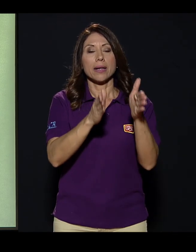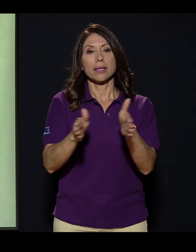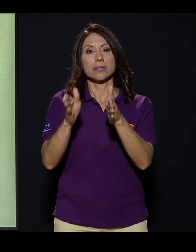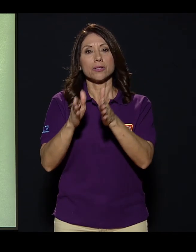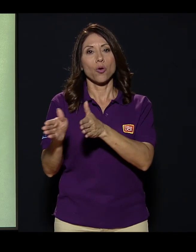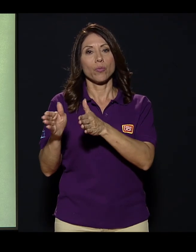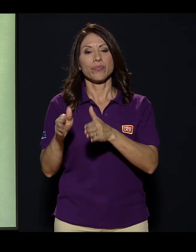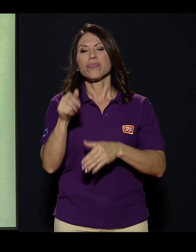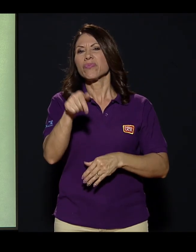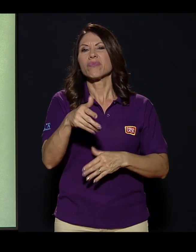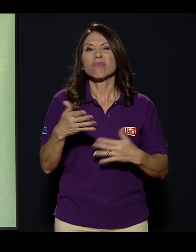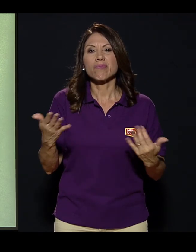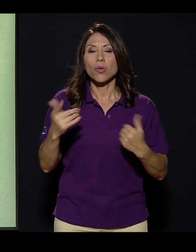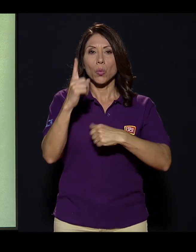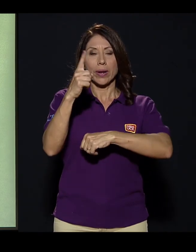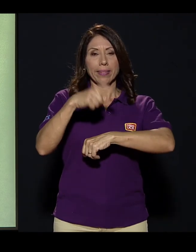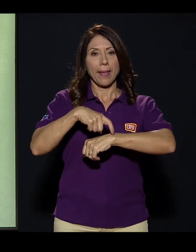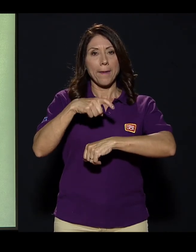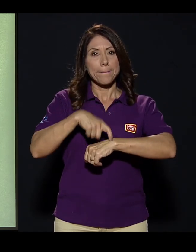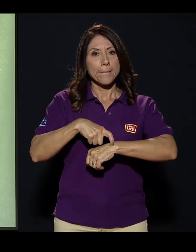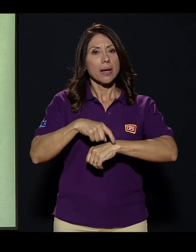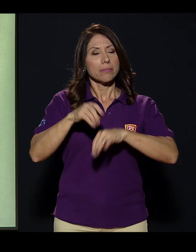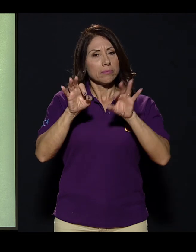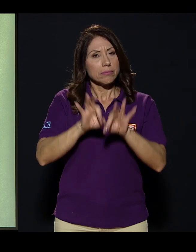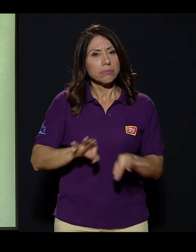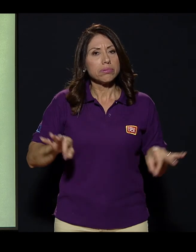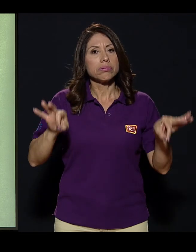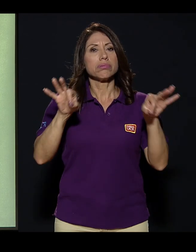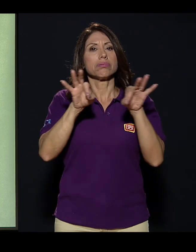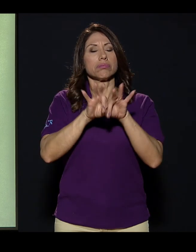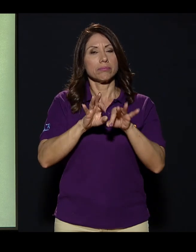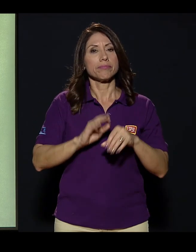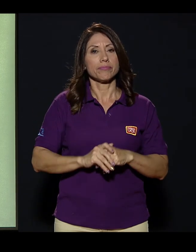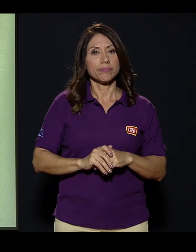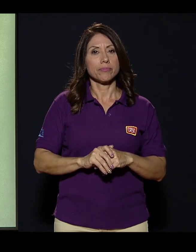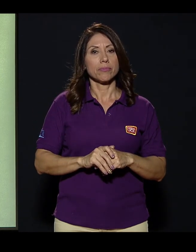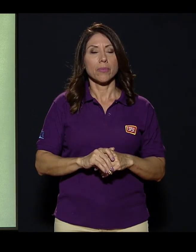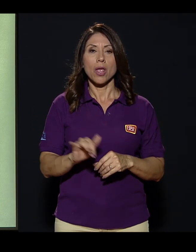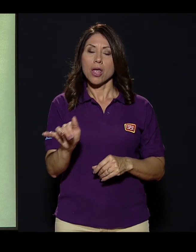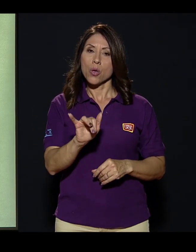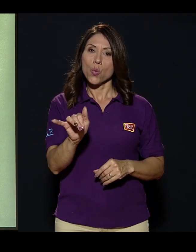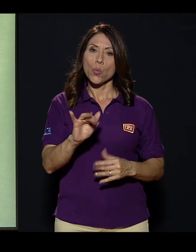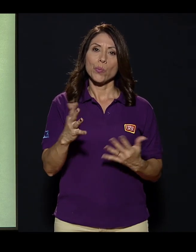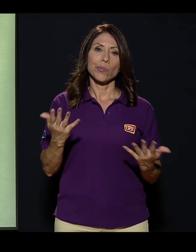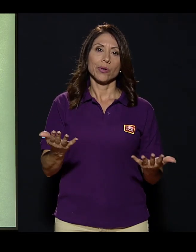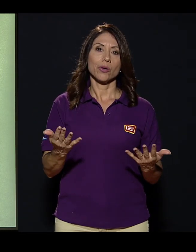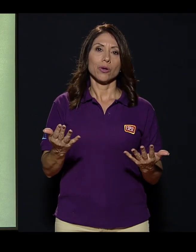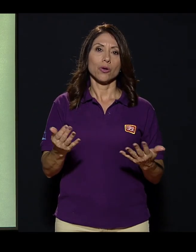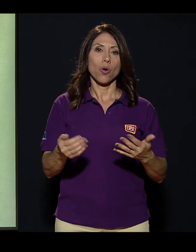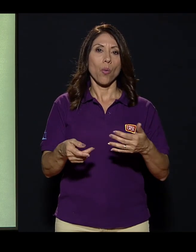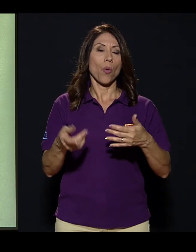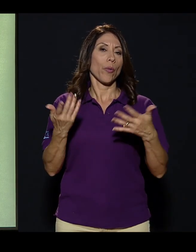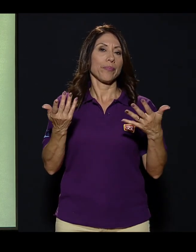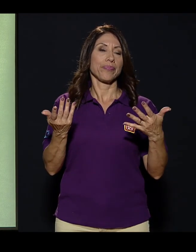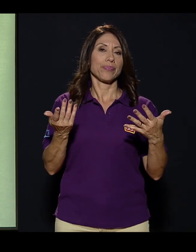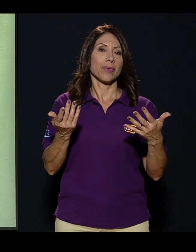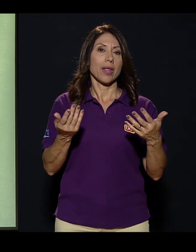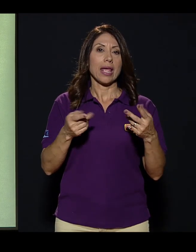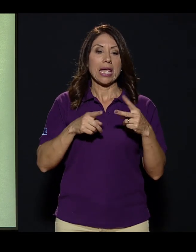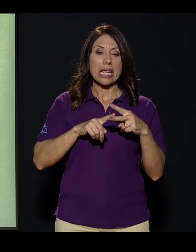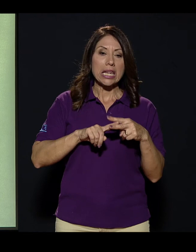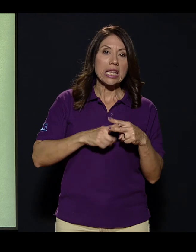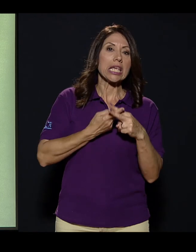el inicio y la escogencia del líder o un equipo de trabajo. En la parte de planeación, ahí lo que vamos a desarrollar